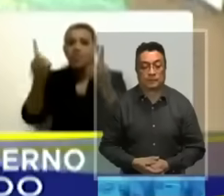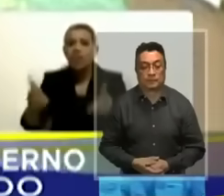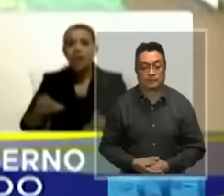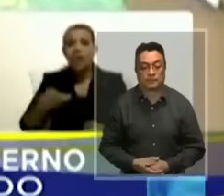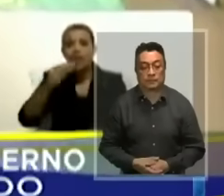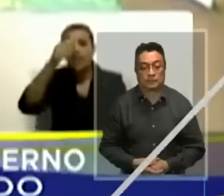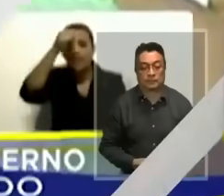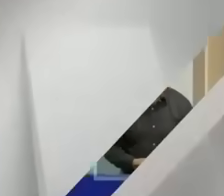atención